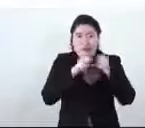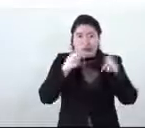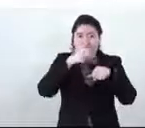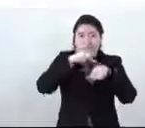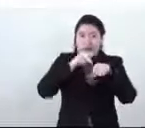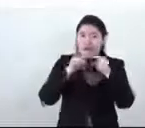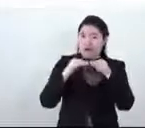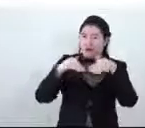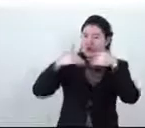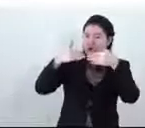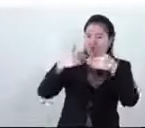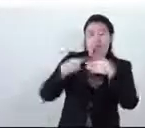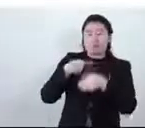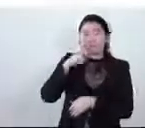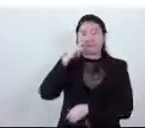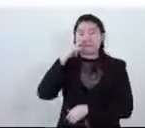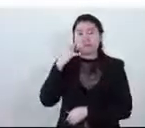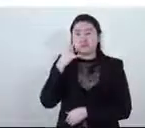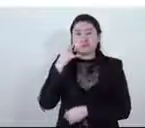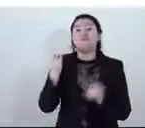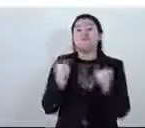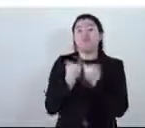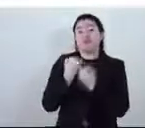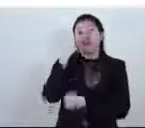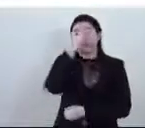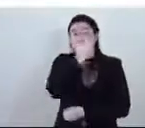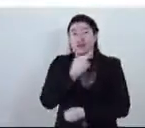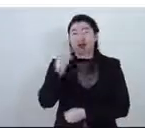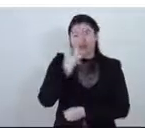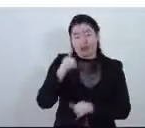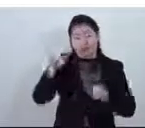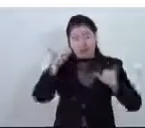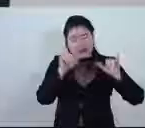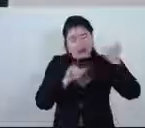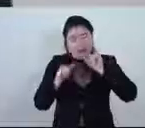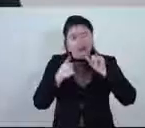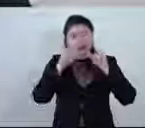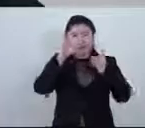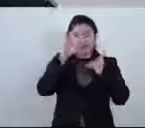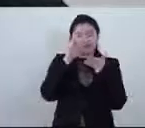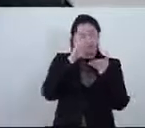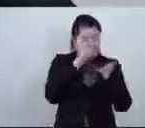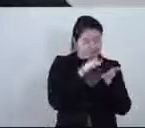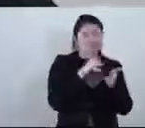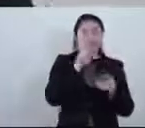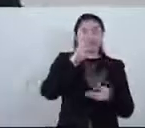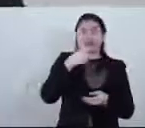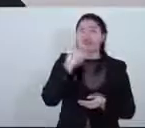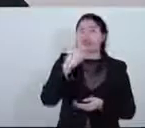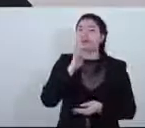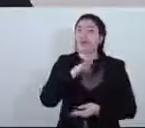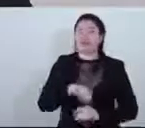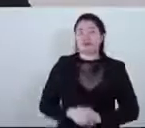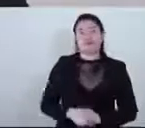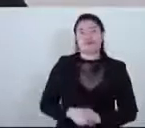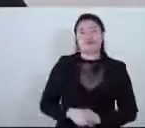de la zona de falla inspeccionada. Se verificará con pruebas de laboratorio adicionales. Figura